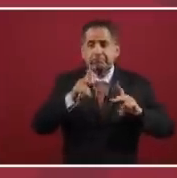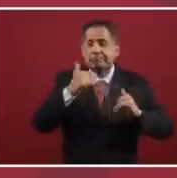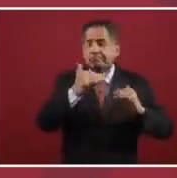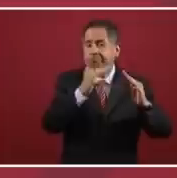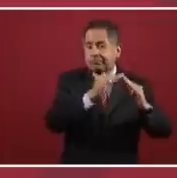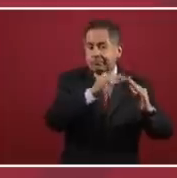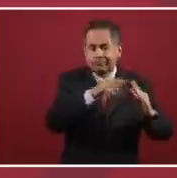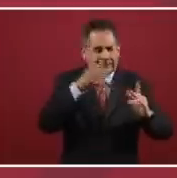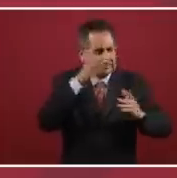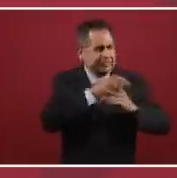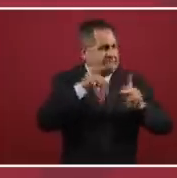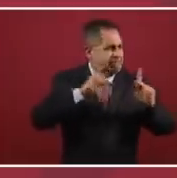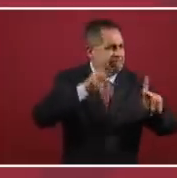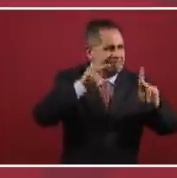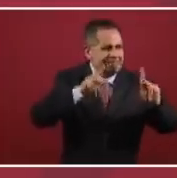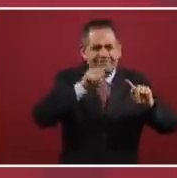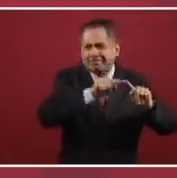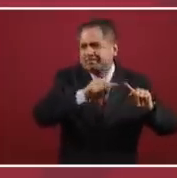para